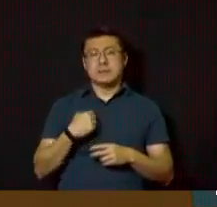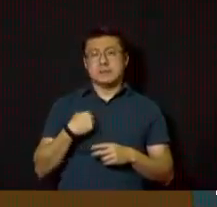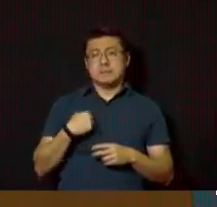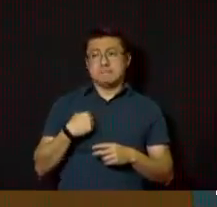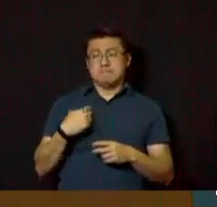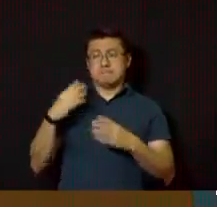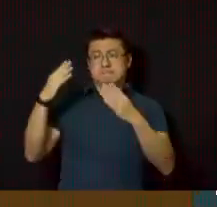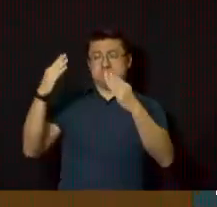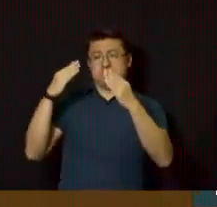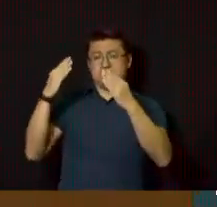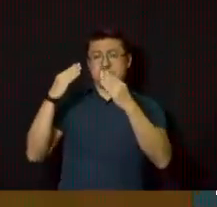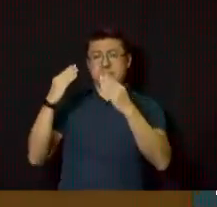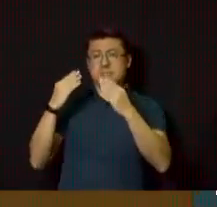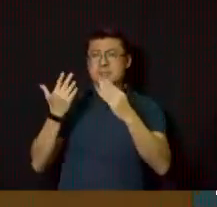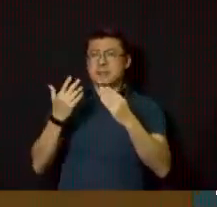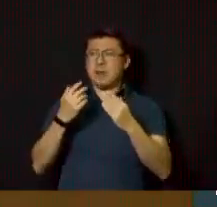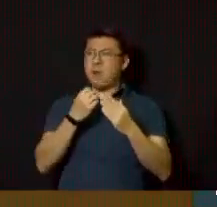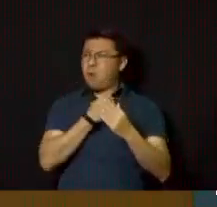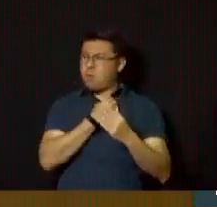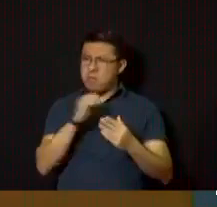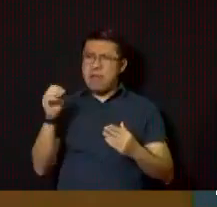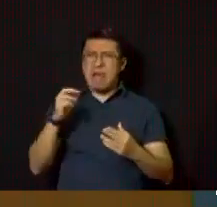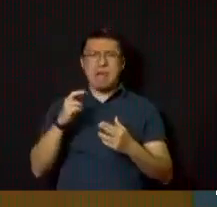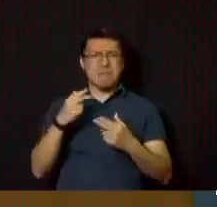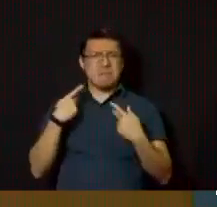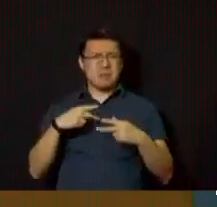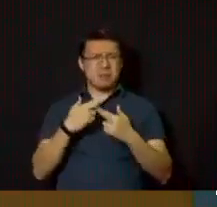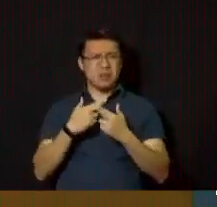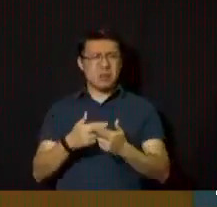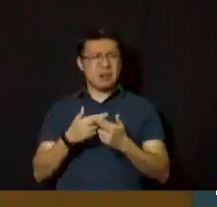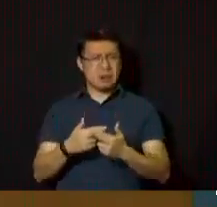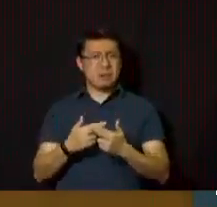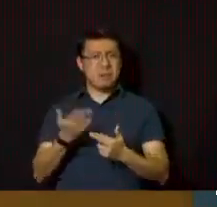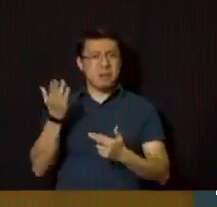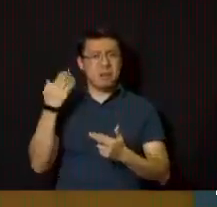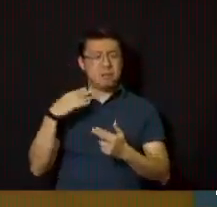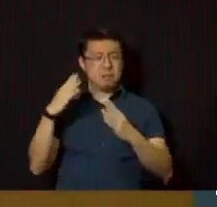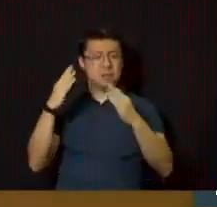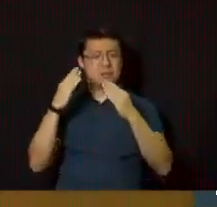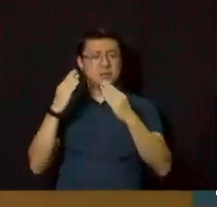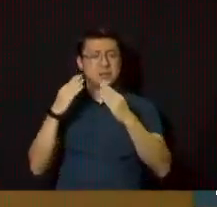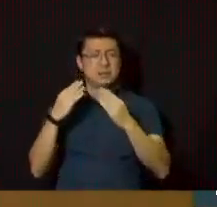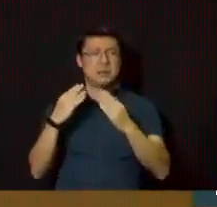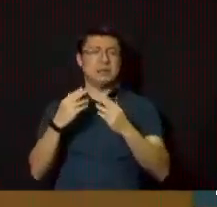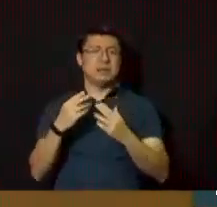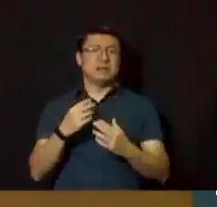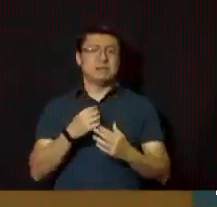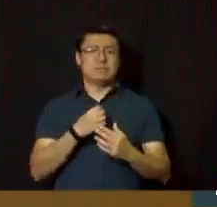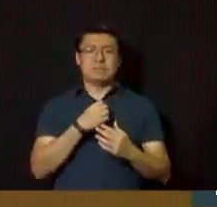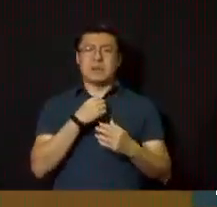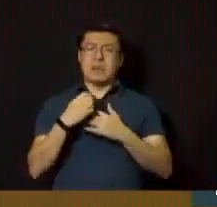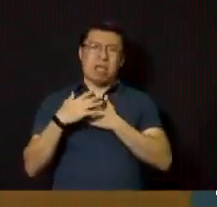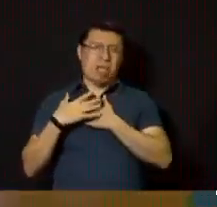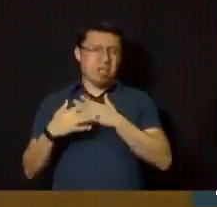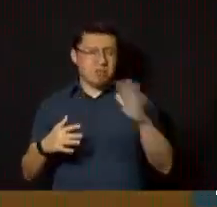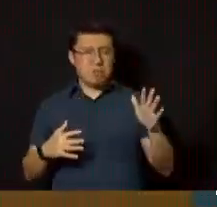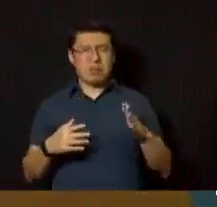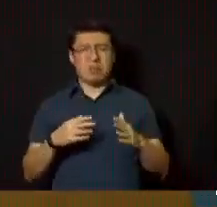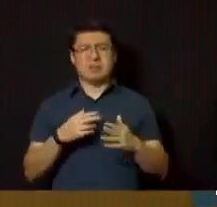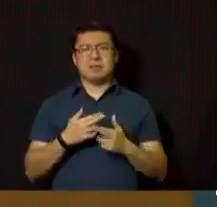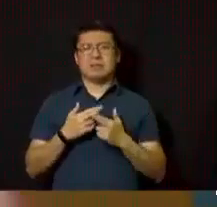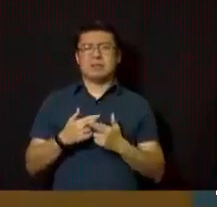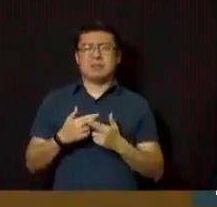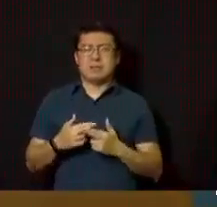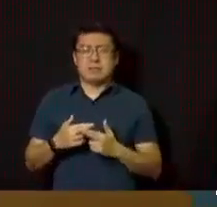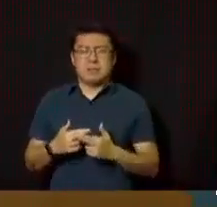enseñaban a odiar al rico. Imagínate, nos odiaban, era muy difícil, muy duro. Y ahora cuando veo, ya ahora de